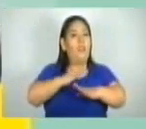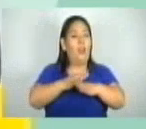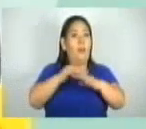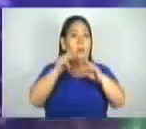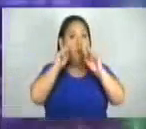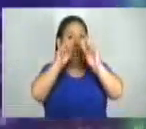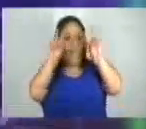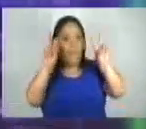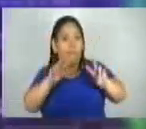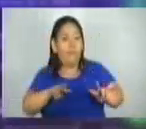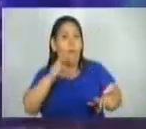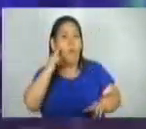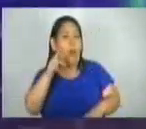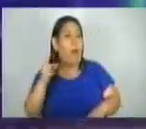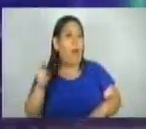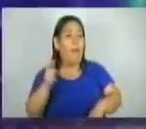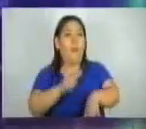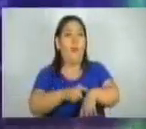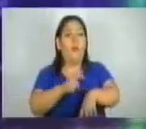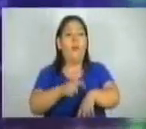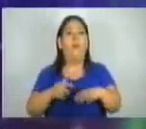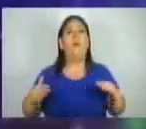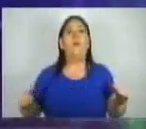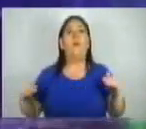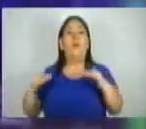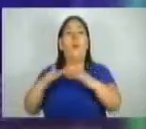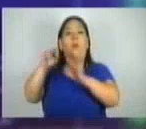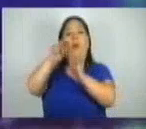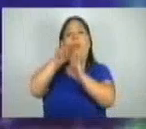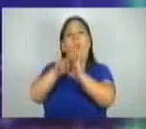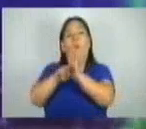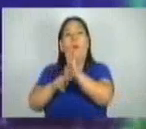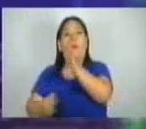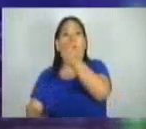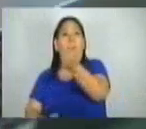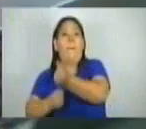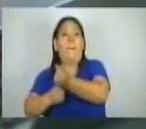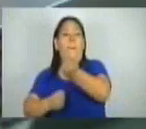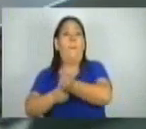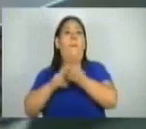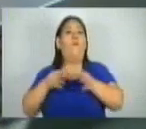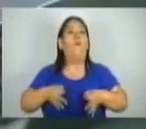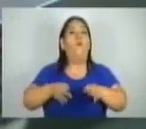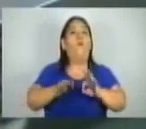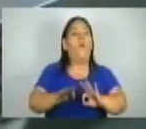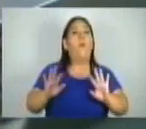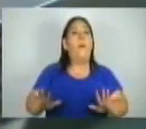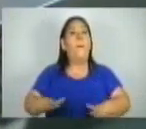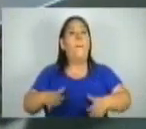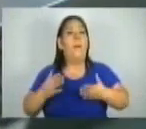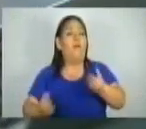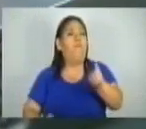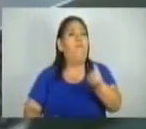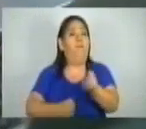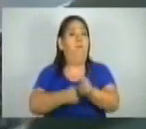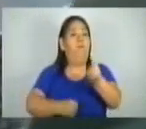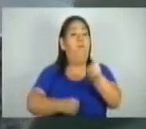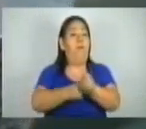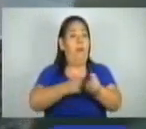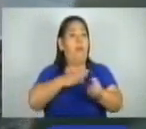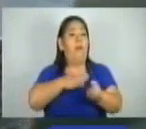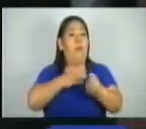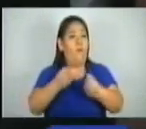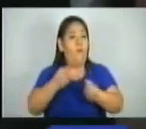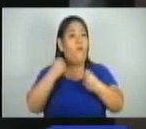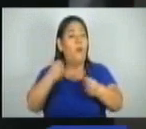real además fortalecer el cumplimiento normativo implementando mecanismos de control robustos que cumplan con la normativa